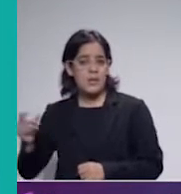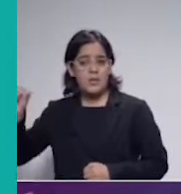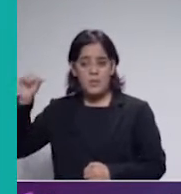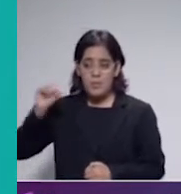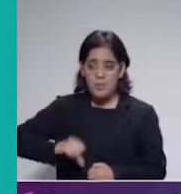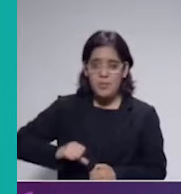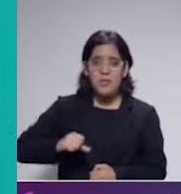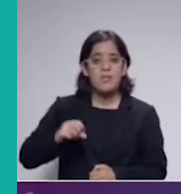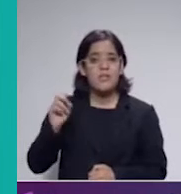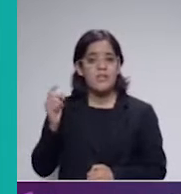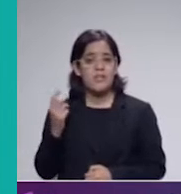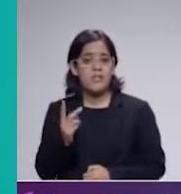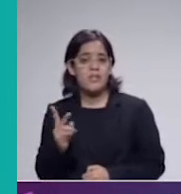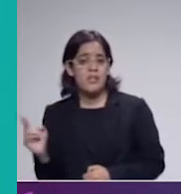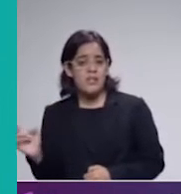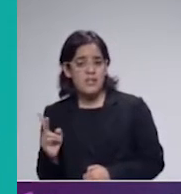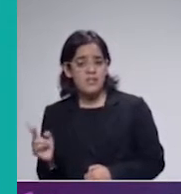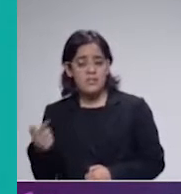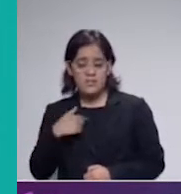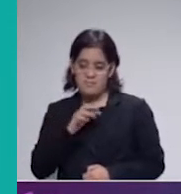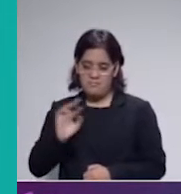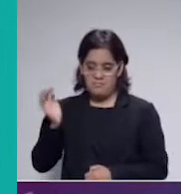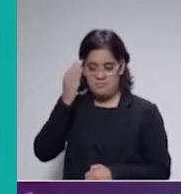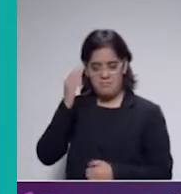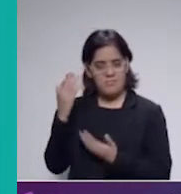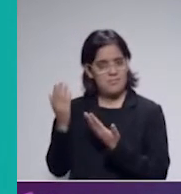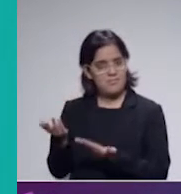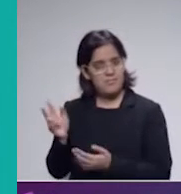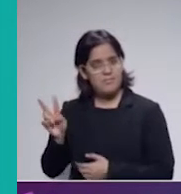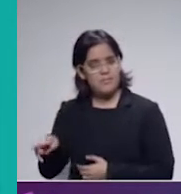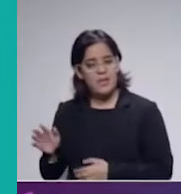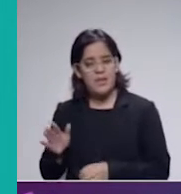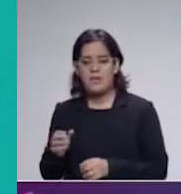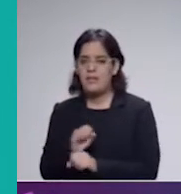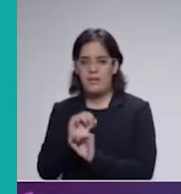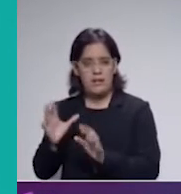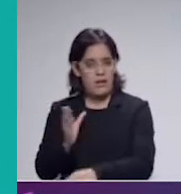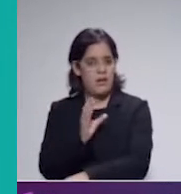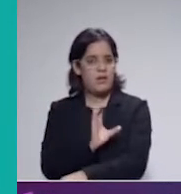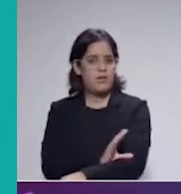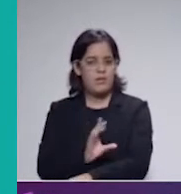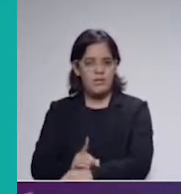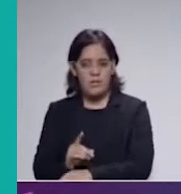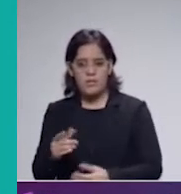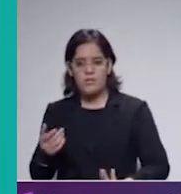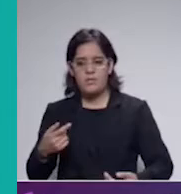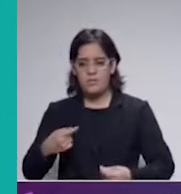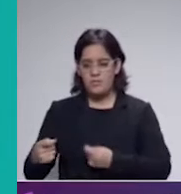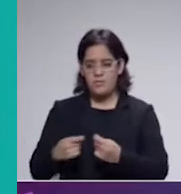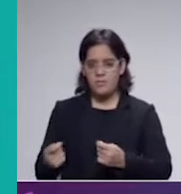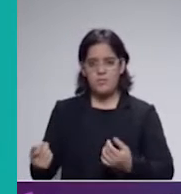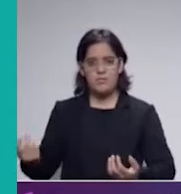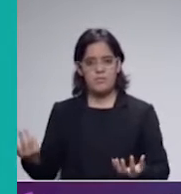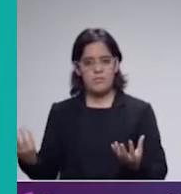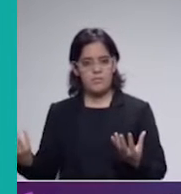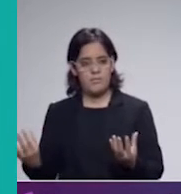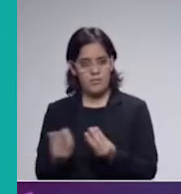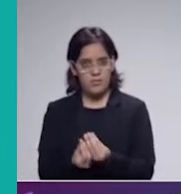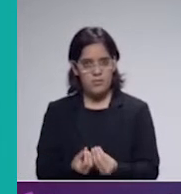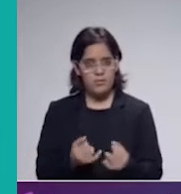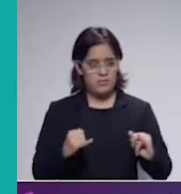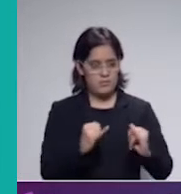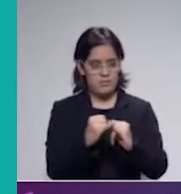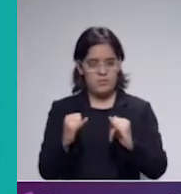han logrado, y lo reconozco, evidentemente con la coordinación, el apoyo de todos los órganos garantes